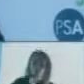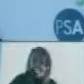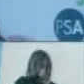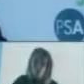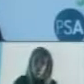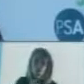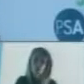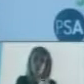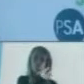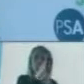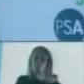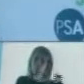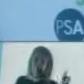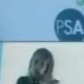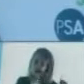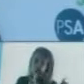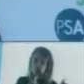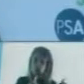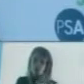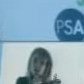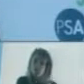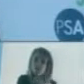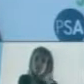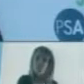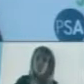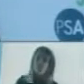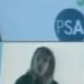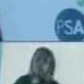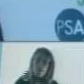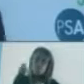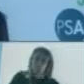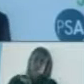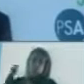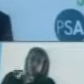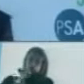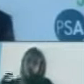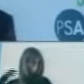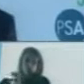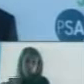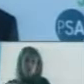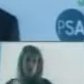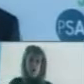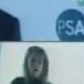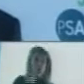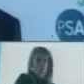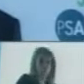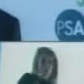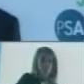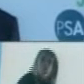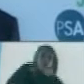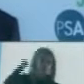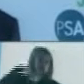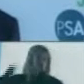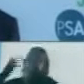empresa, cuando seáis emprendedores y empecéis a vender y podáis vender desde aquí, le estáis vendiendo al planeta